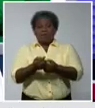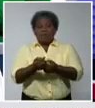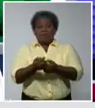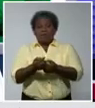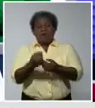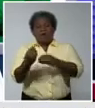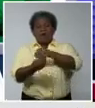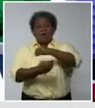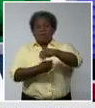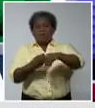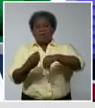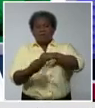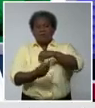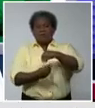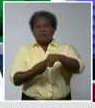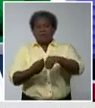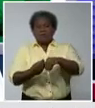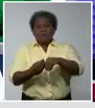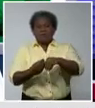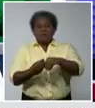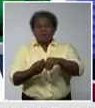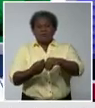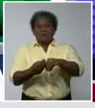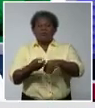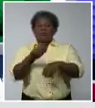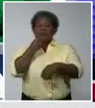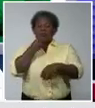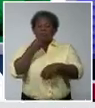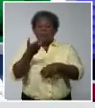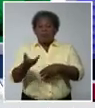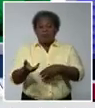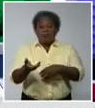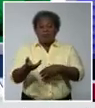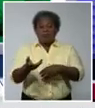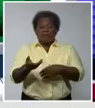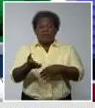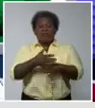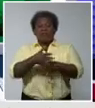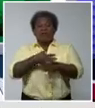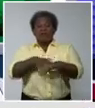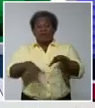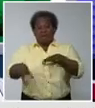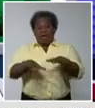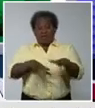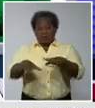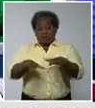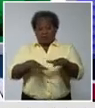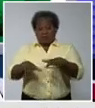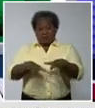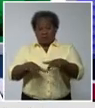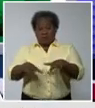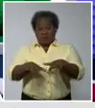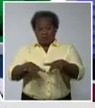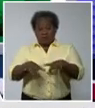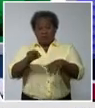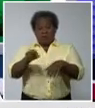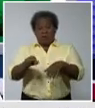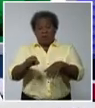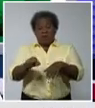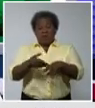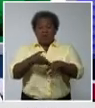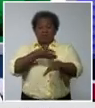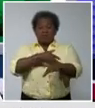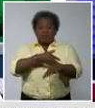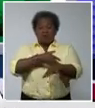cambios, diferentes modalidades que nos permitan, diferentes acciones previas antes de enfermarse, que a veces es lo